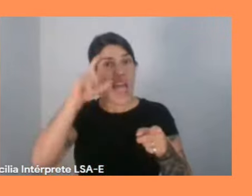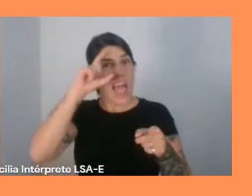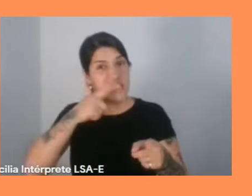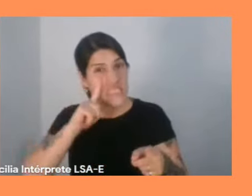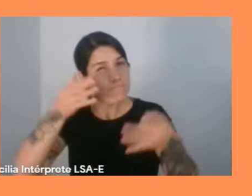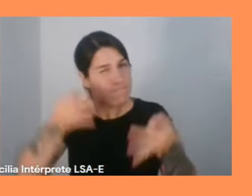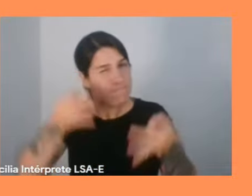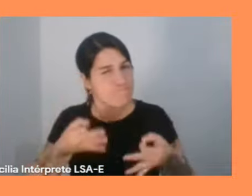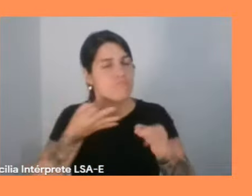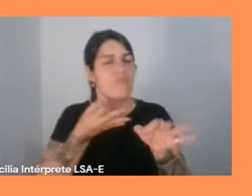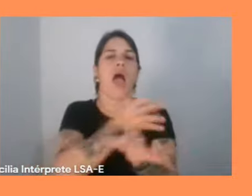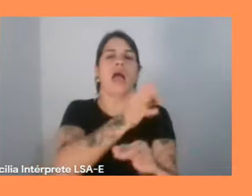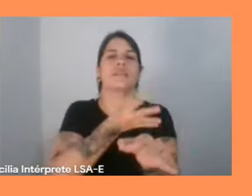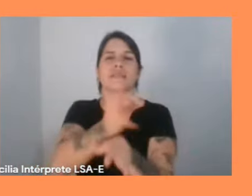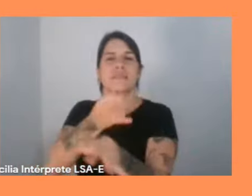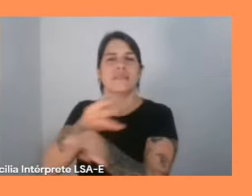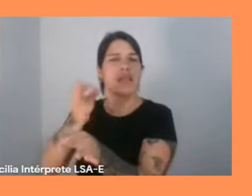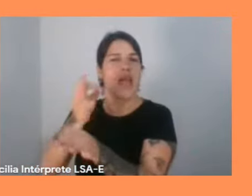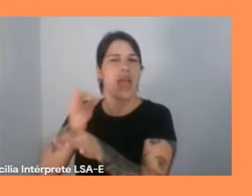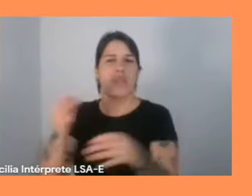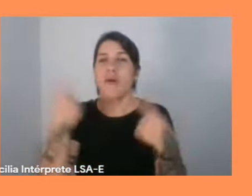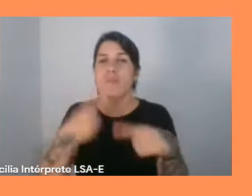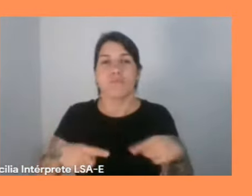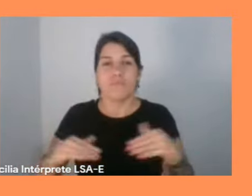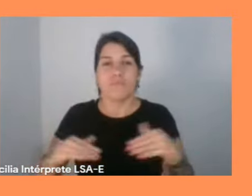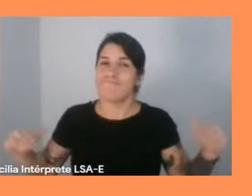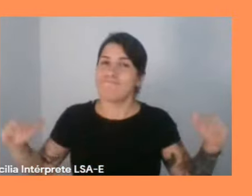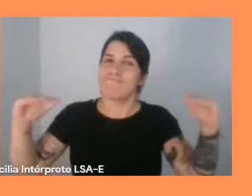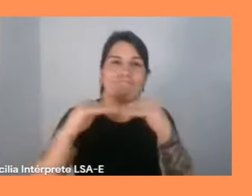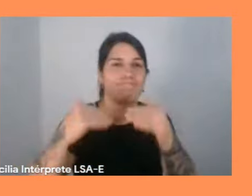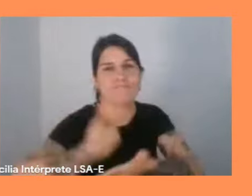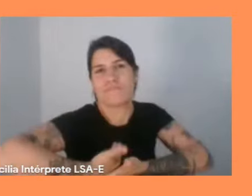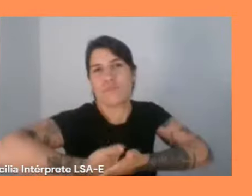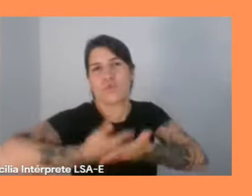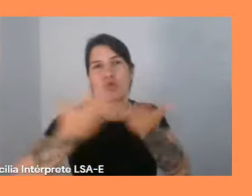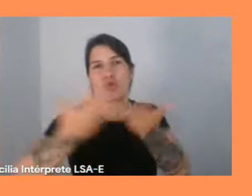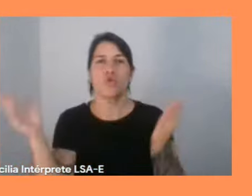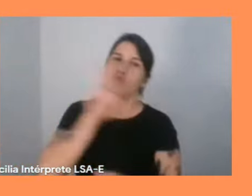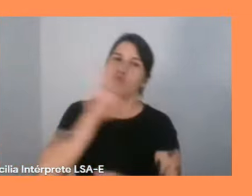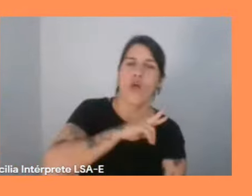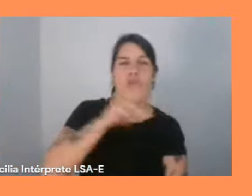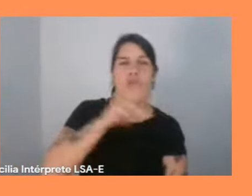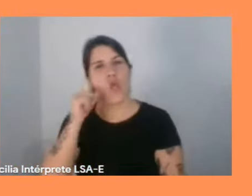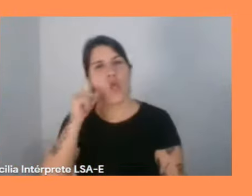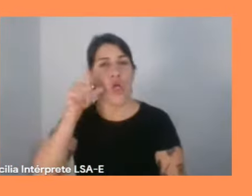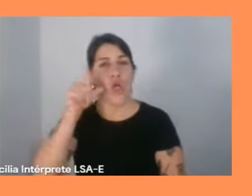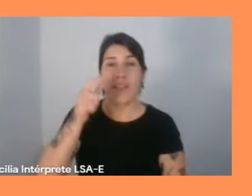todas, todes y todos pierden en este sistema.